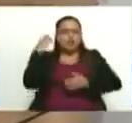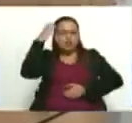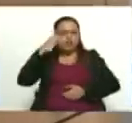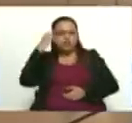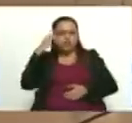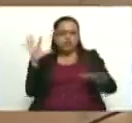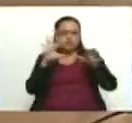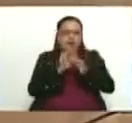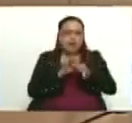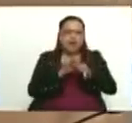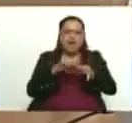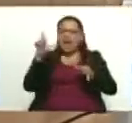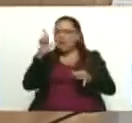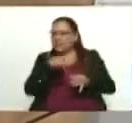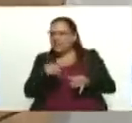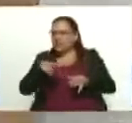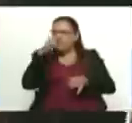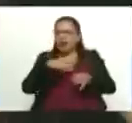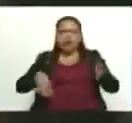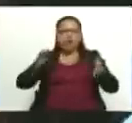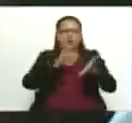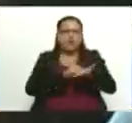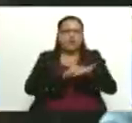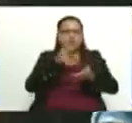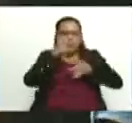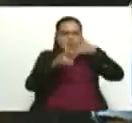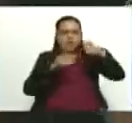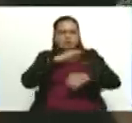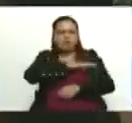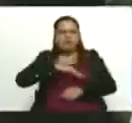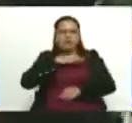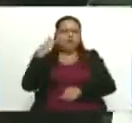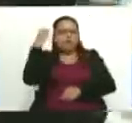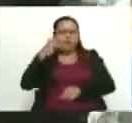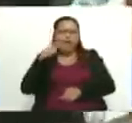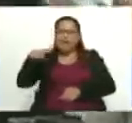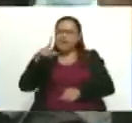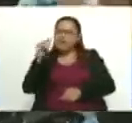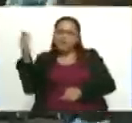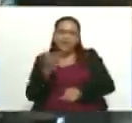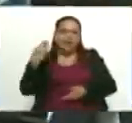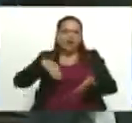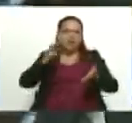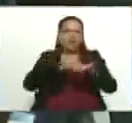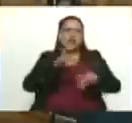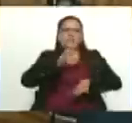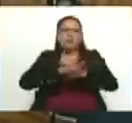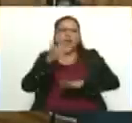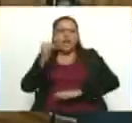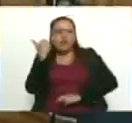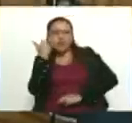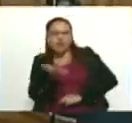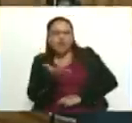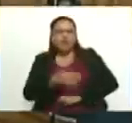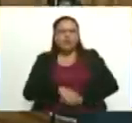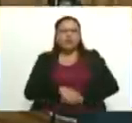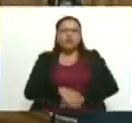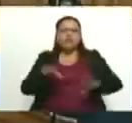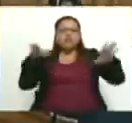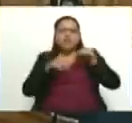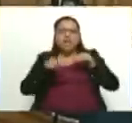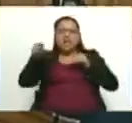europea. No vuelven por groseros, por colonialistas, por representantes de esa vetusta